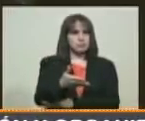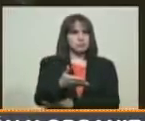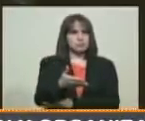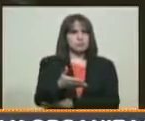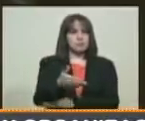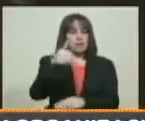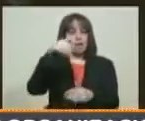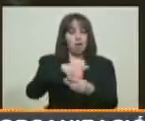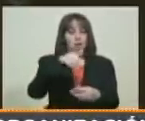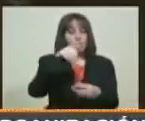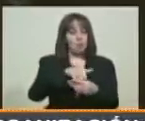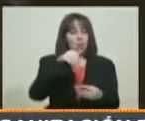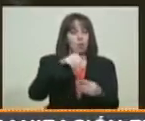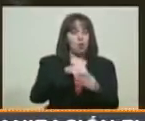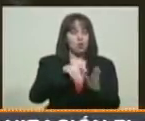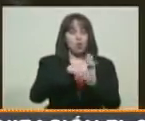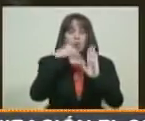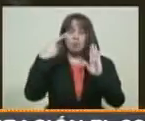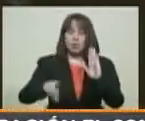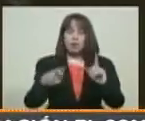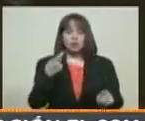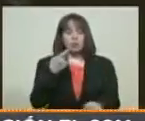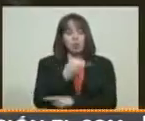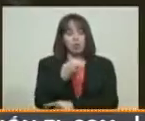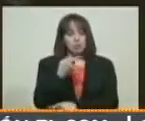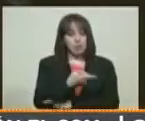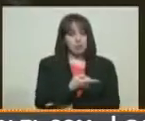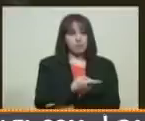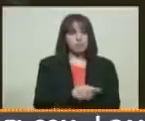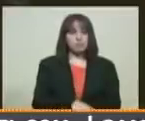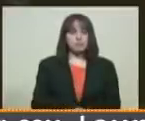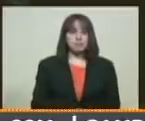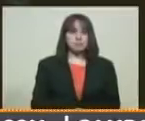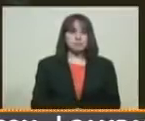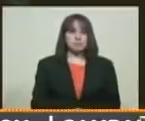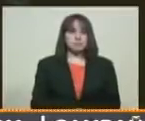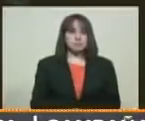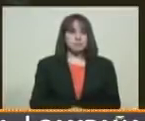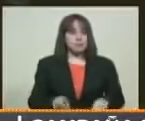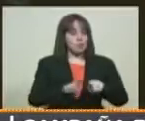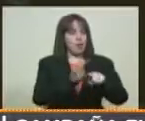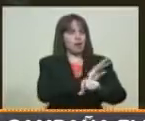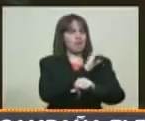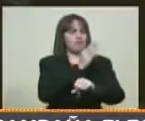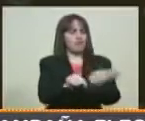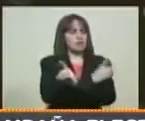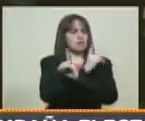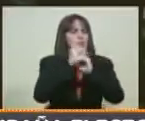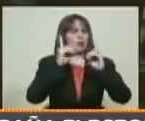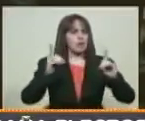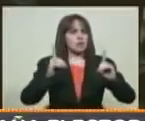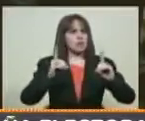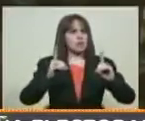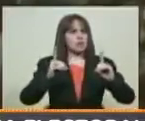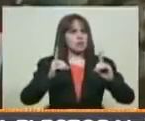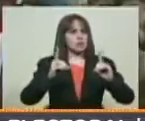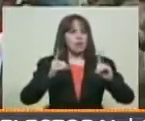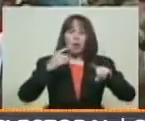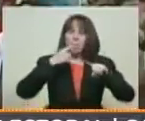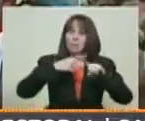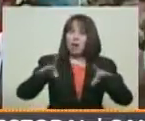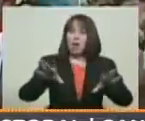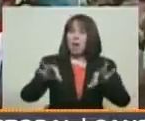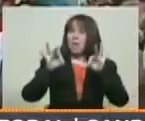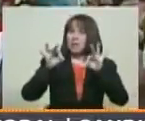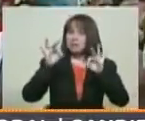el voto como derecho, como deber, como fuerza democrática. Pero